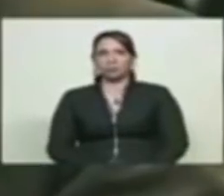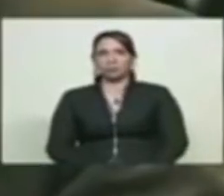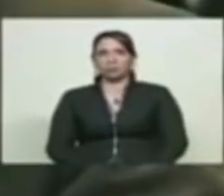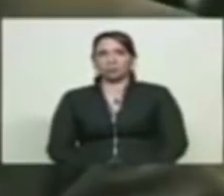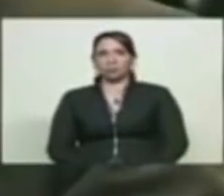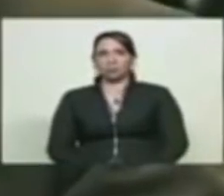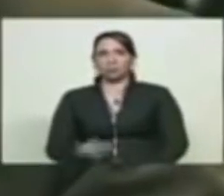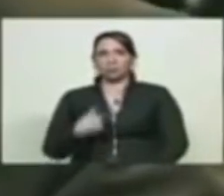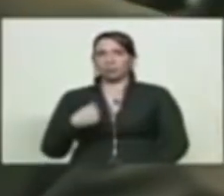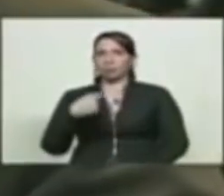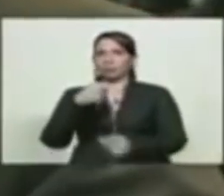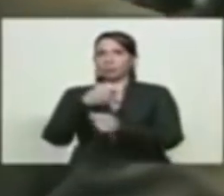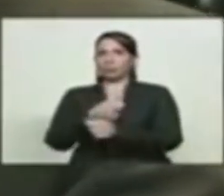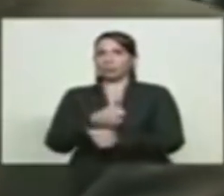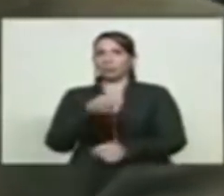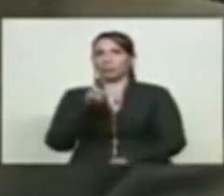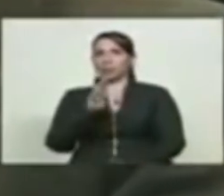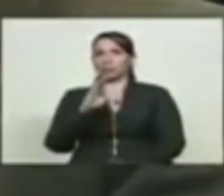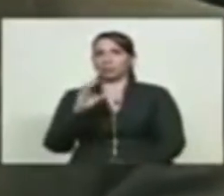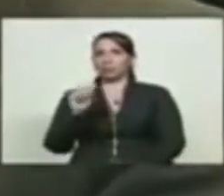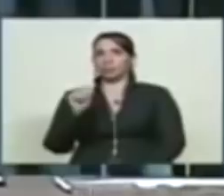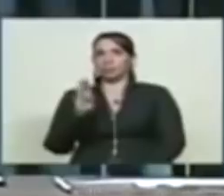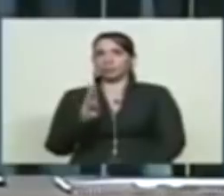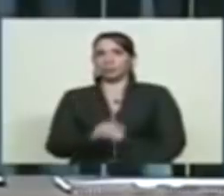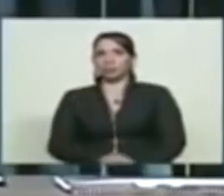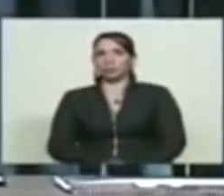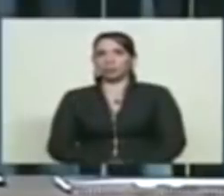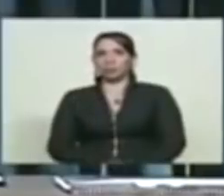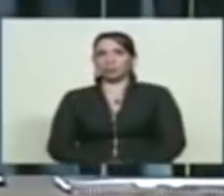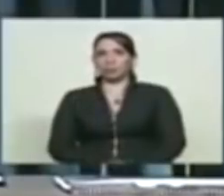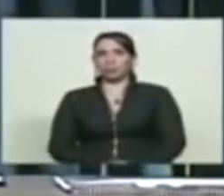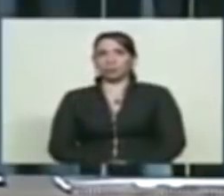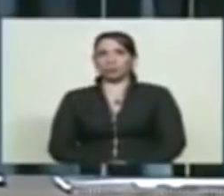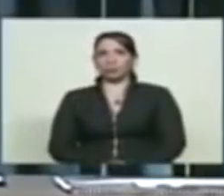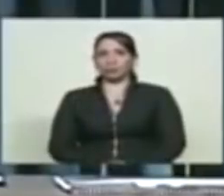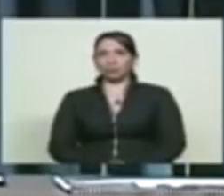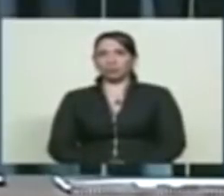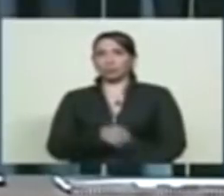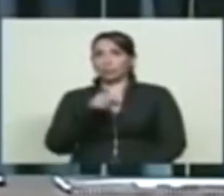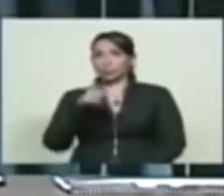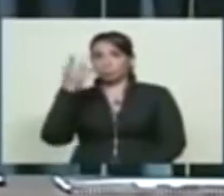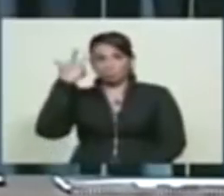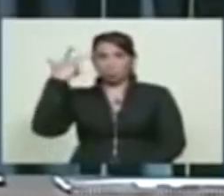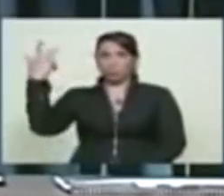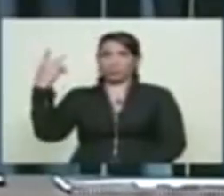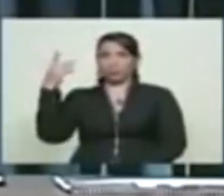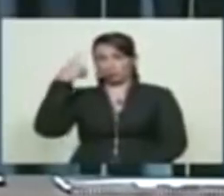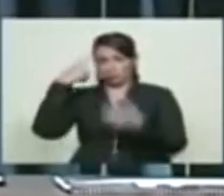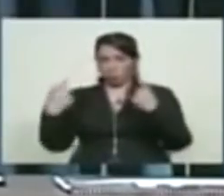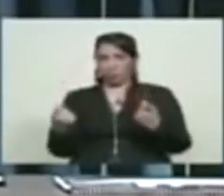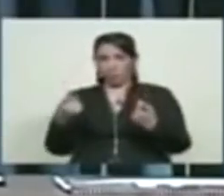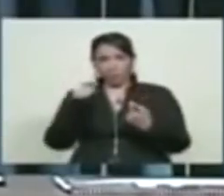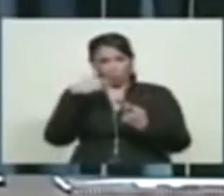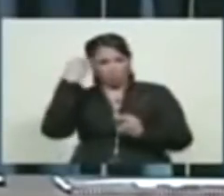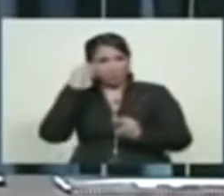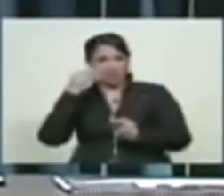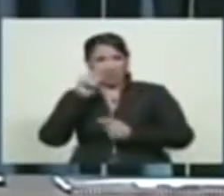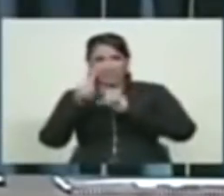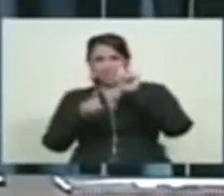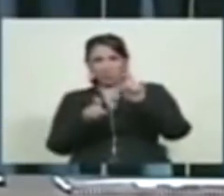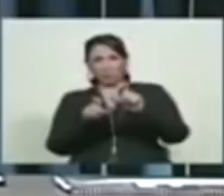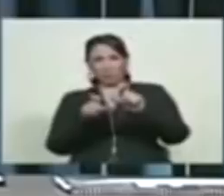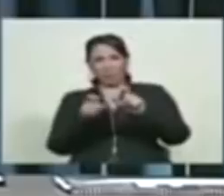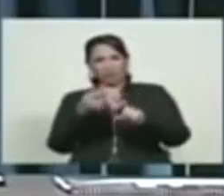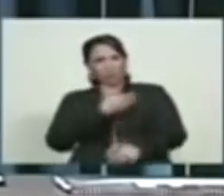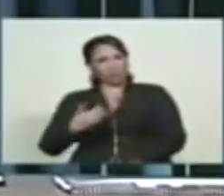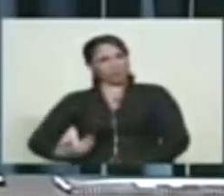la UCAP. En la UCAP. ¿Está bien? No, le pregunto primero. Si tú como profesional crees que... preguntarle a un presidente en una